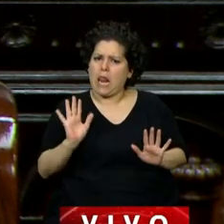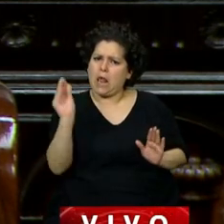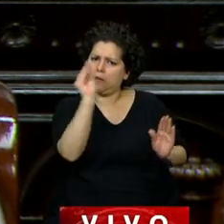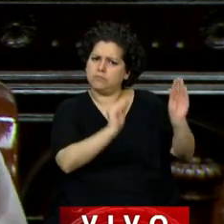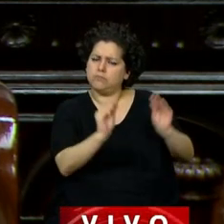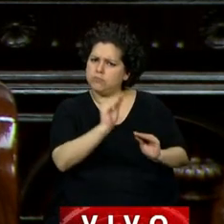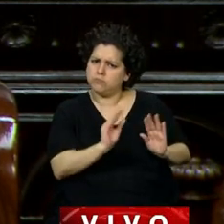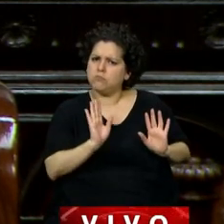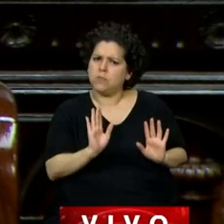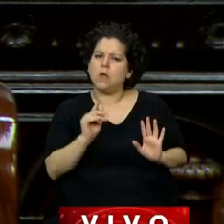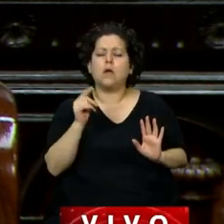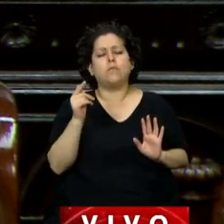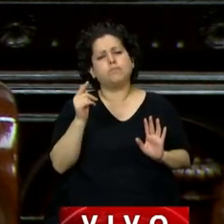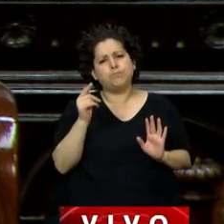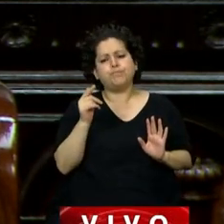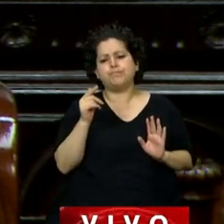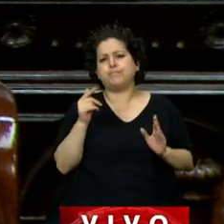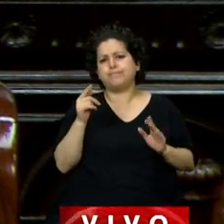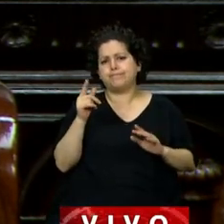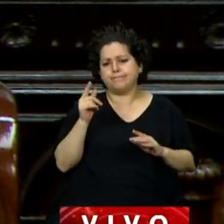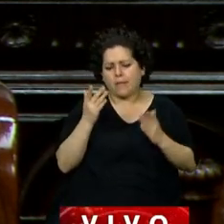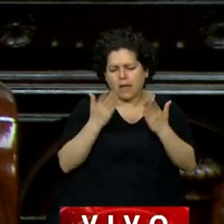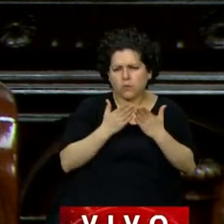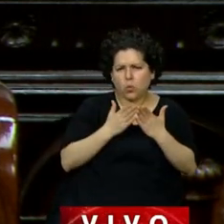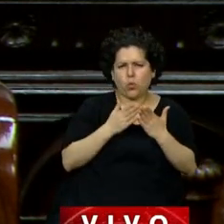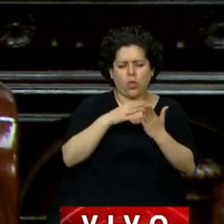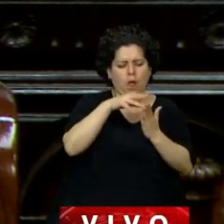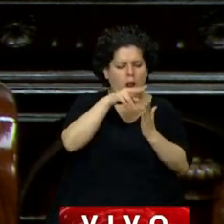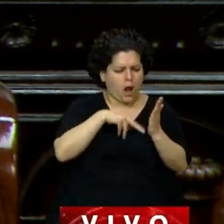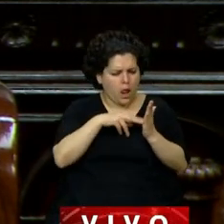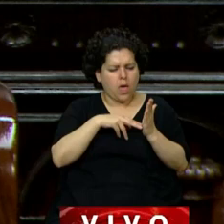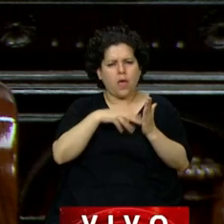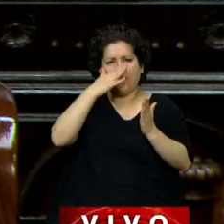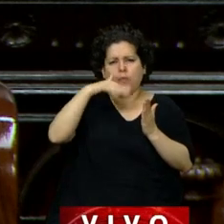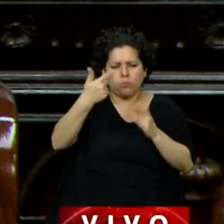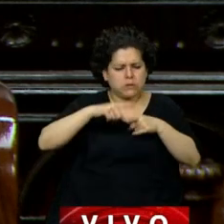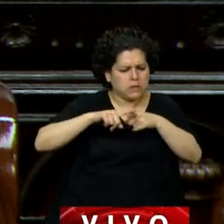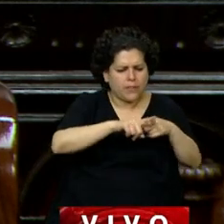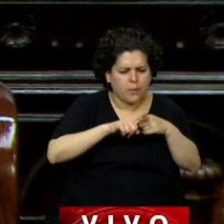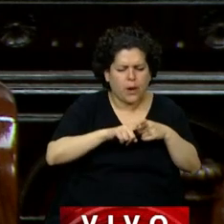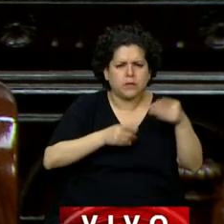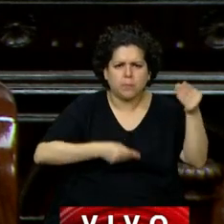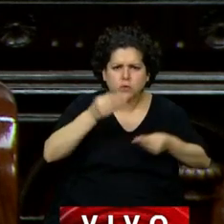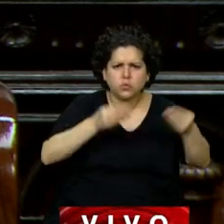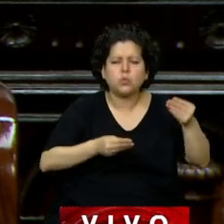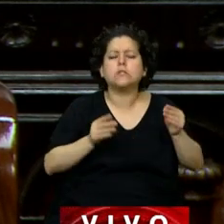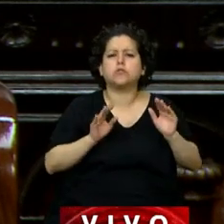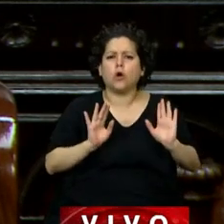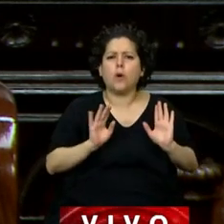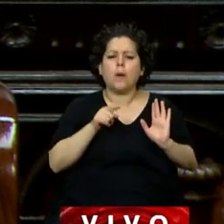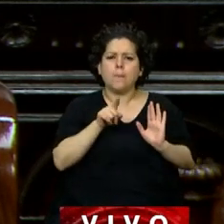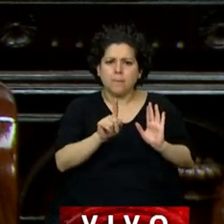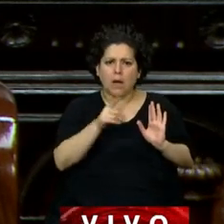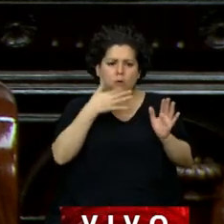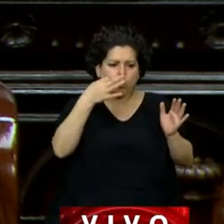que uno estudia el presupuesto, se debate, y la verdad que podemos confirmar que no solamente ha sido